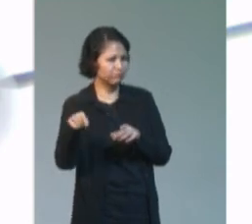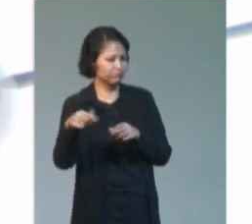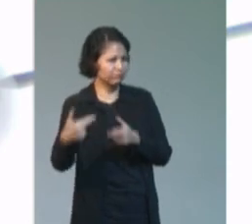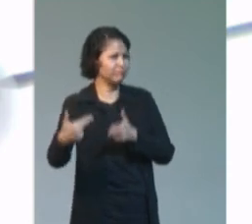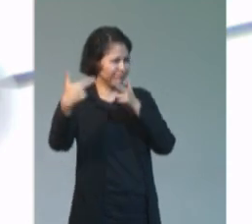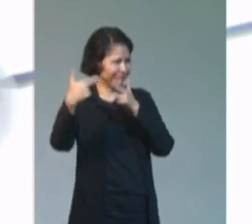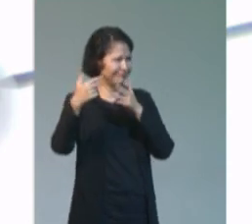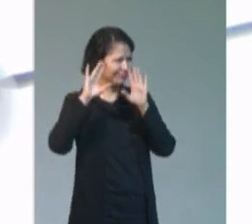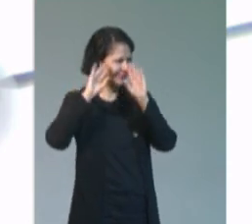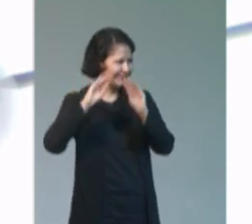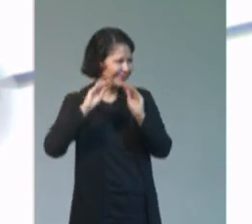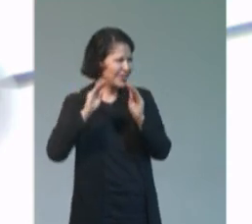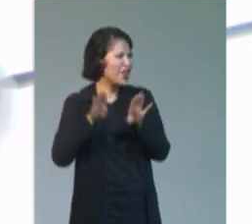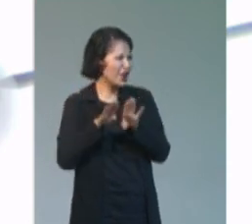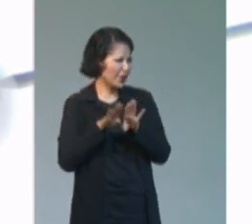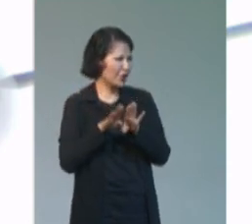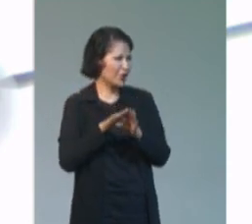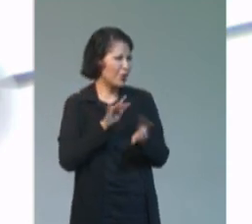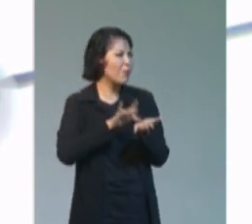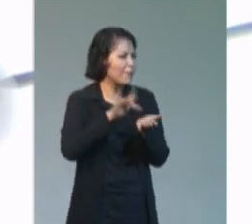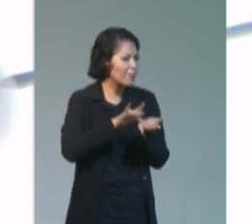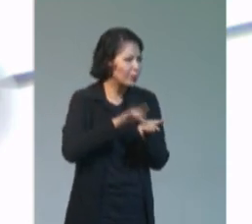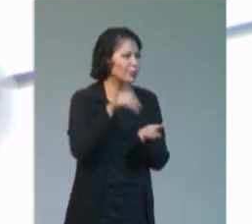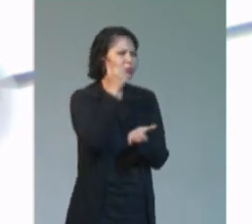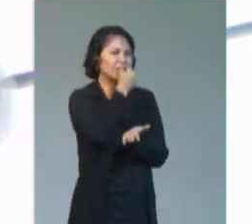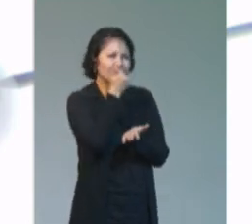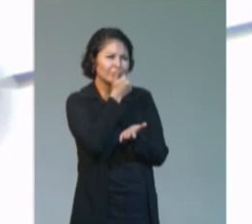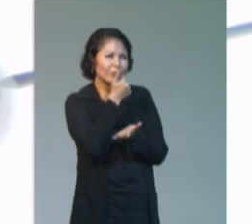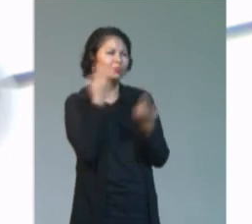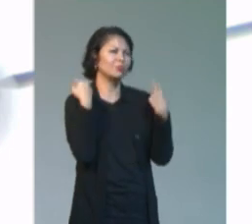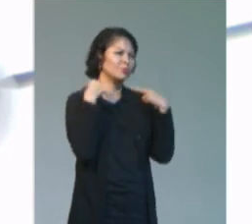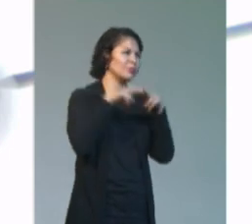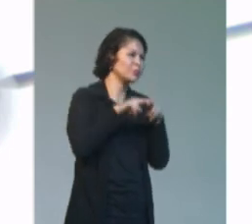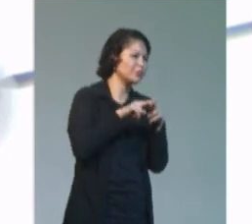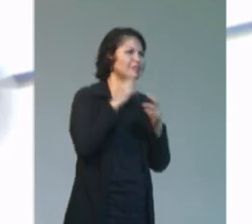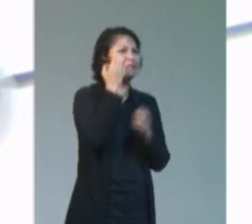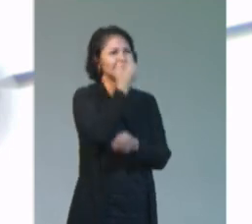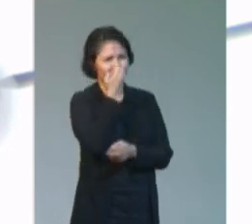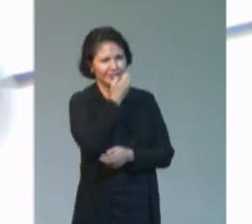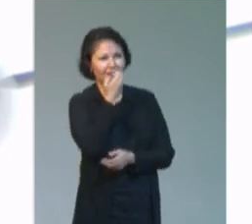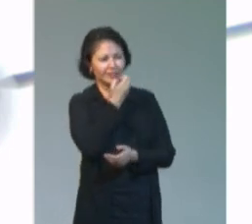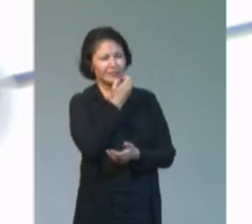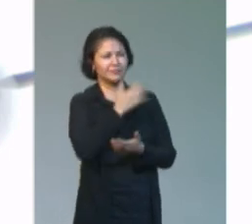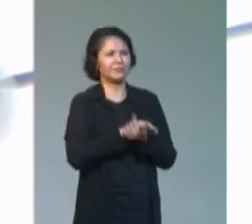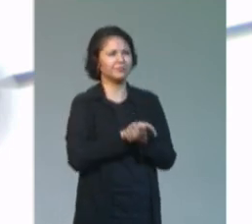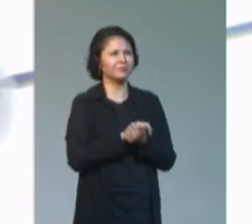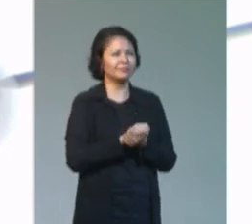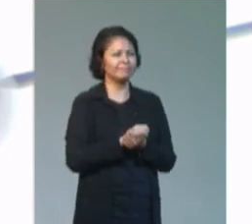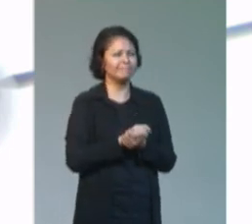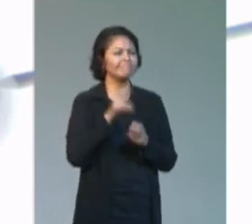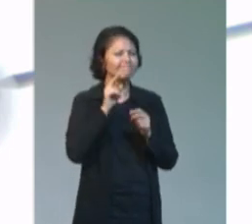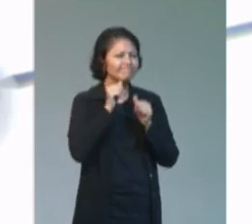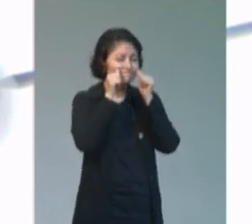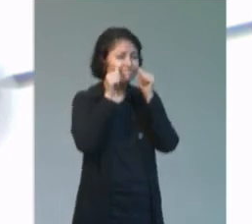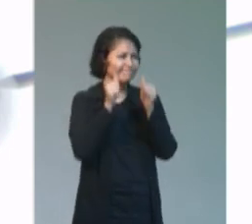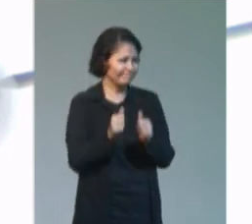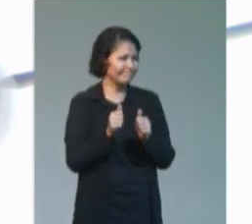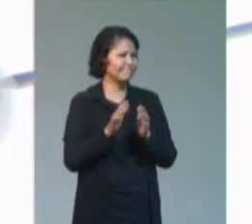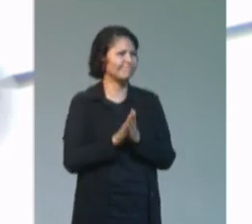formación pues de ahí yo creo que nos puede llevar a contemplar una serie de variables significativas